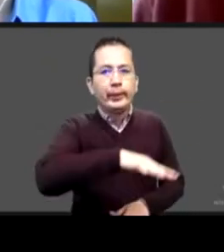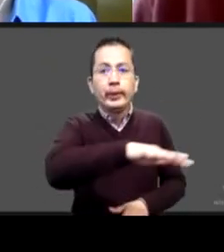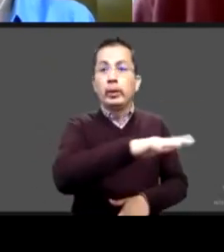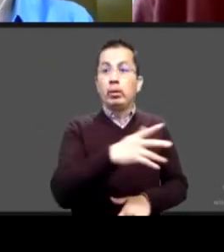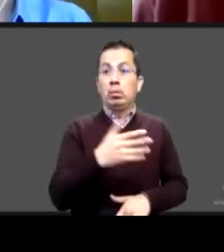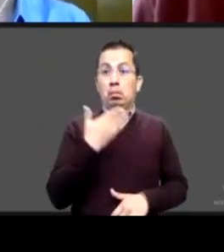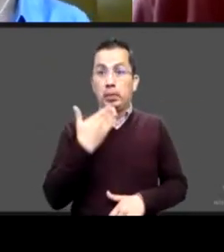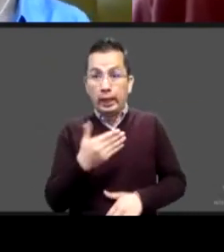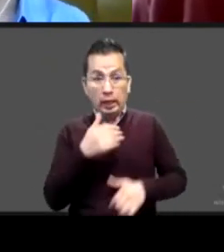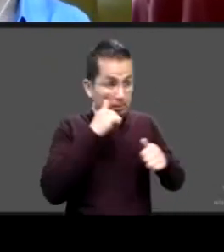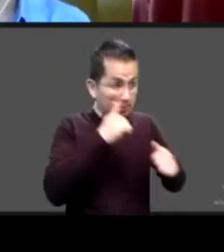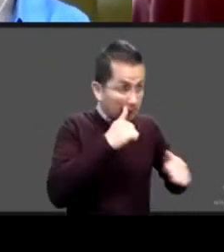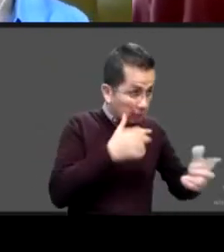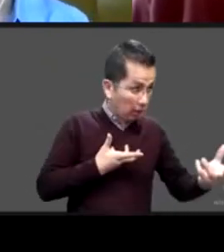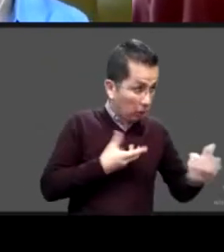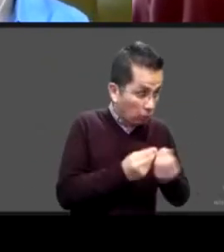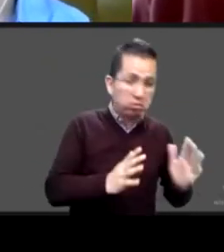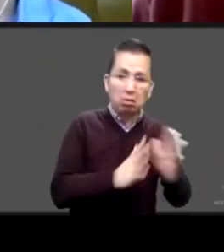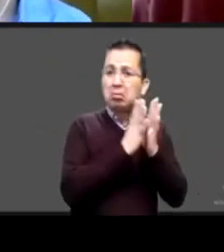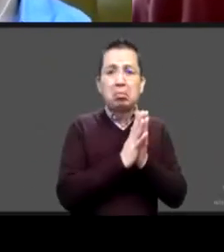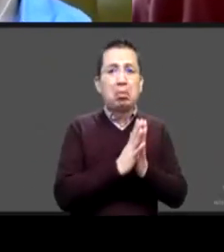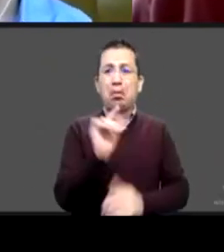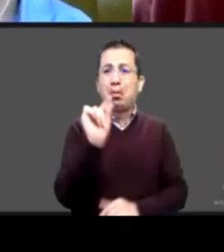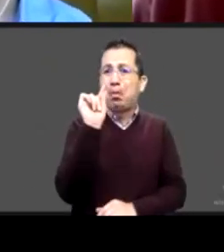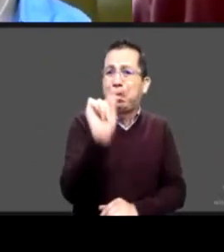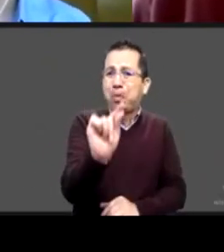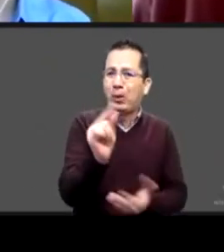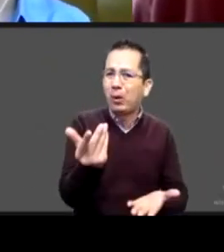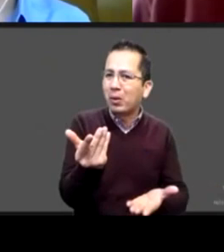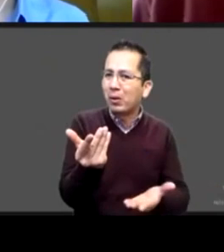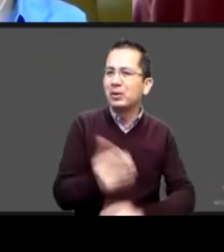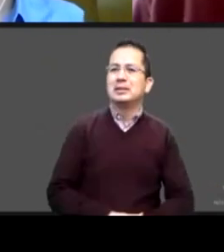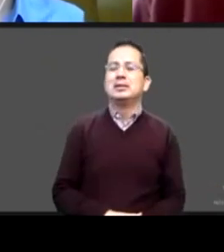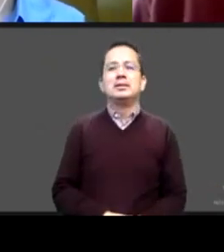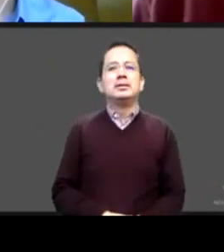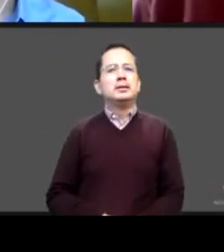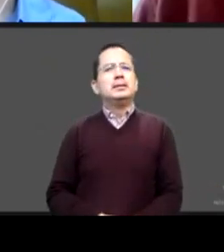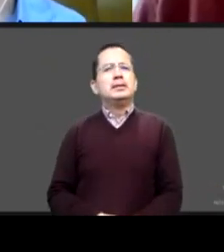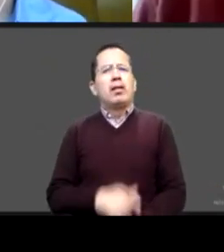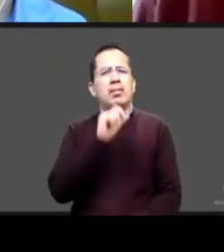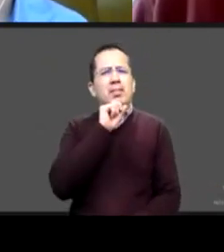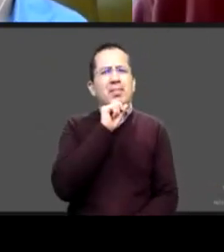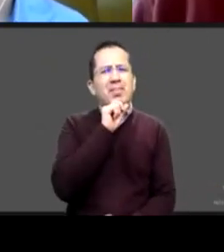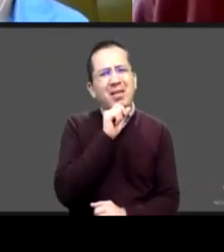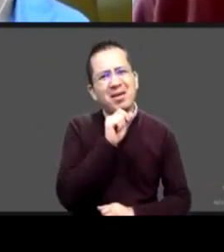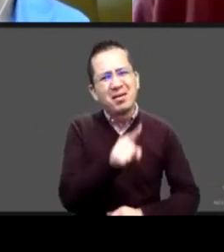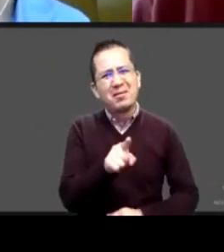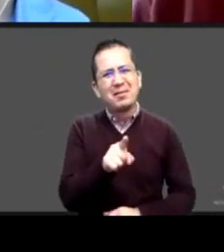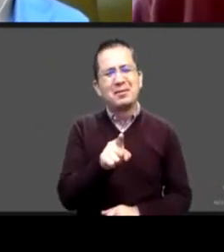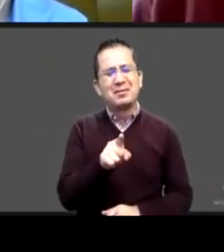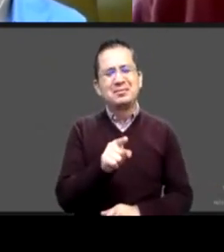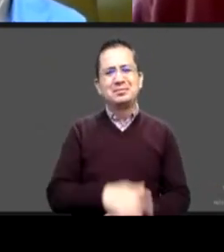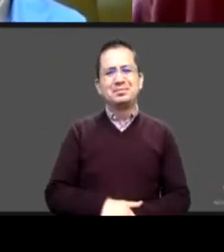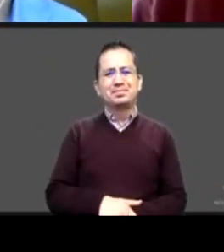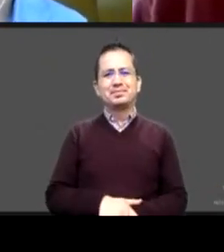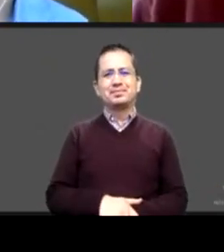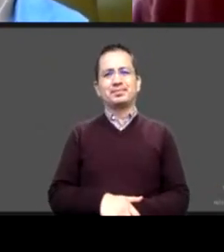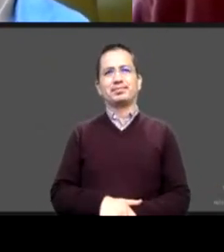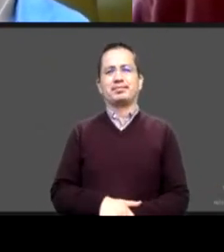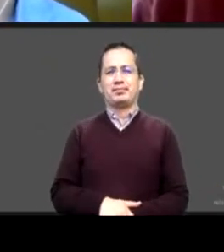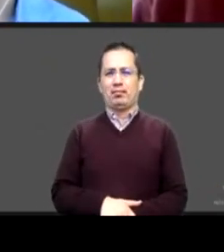son escuchados. De todas maneras, vale decir que en estos tiempos